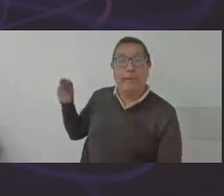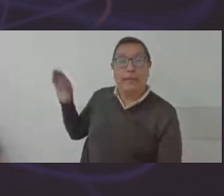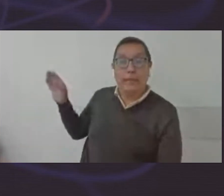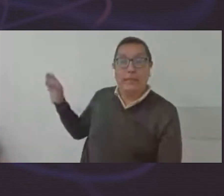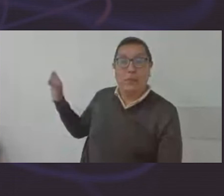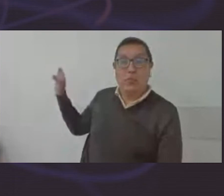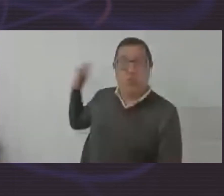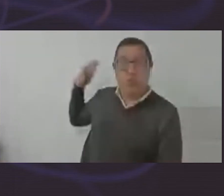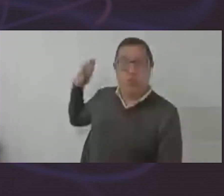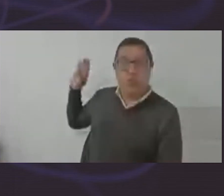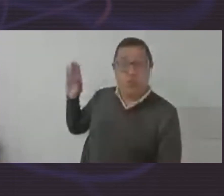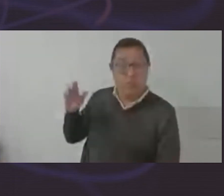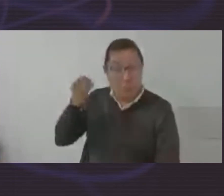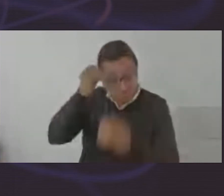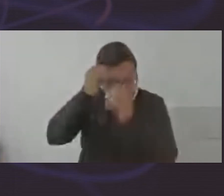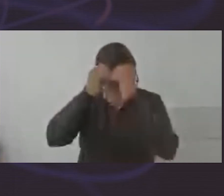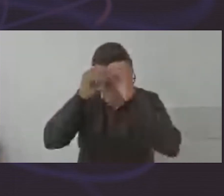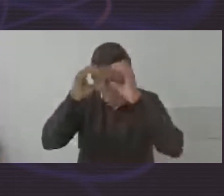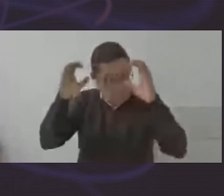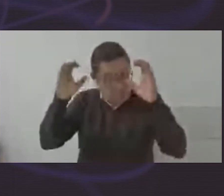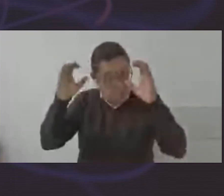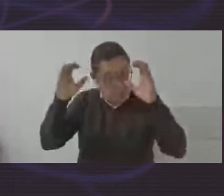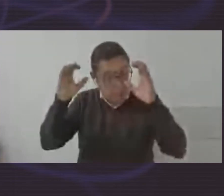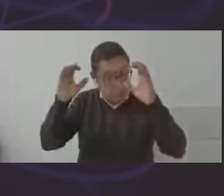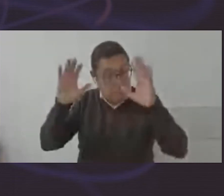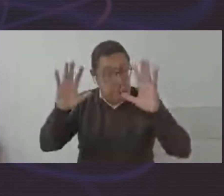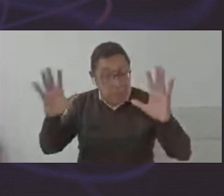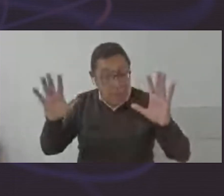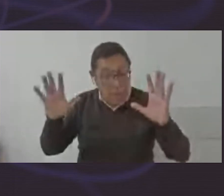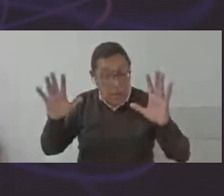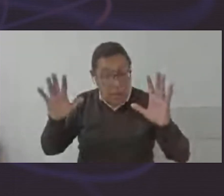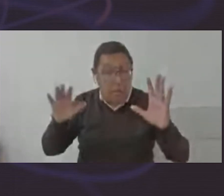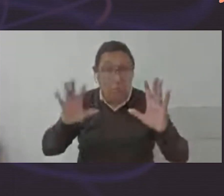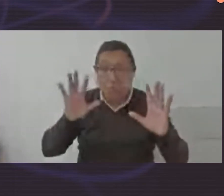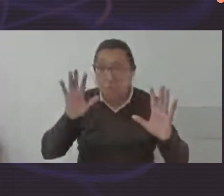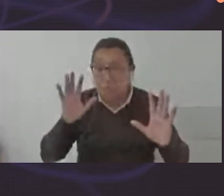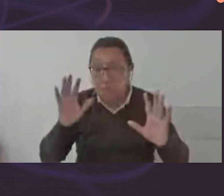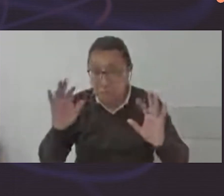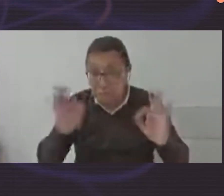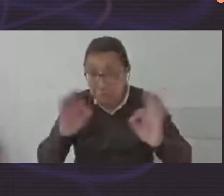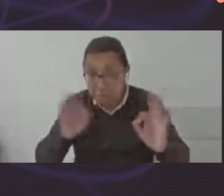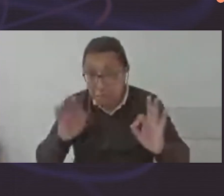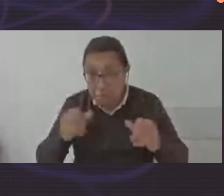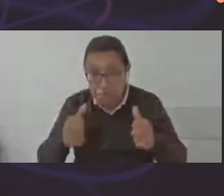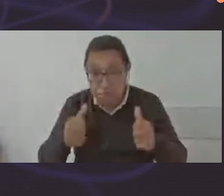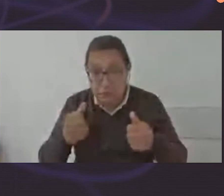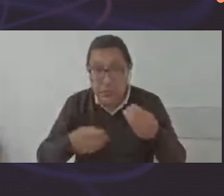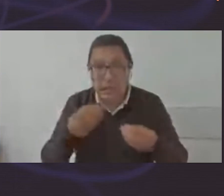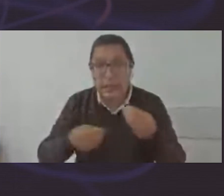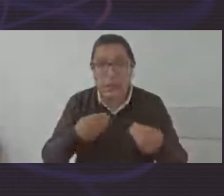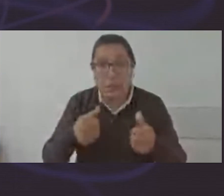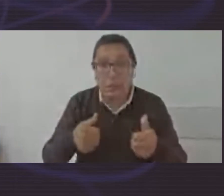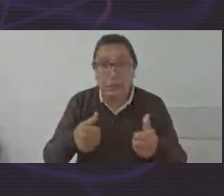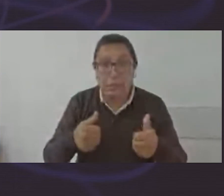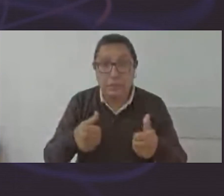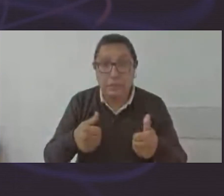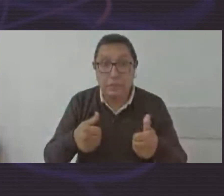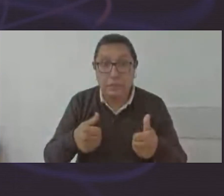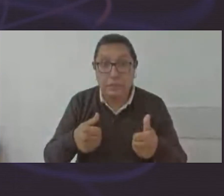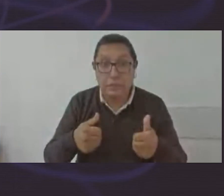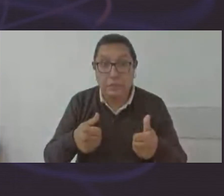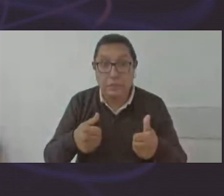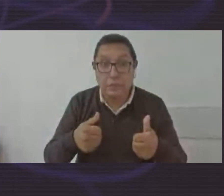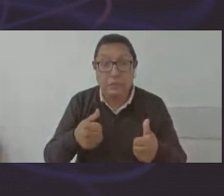Muy bien. Espero que todos estén haciendo el ejercicio porque lo que va a suceder es